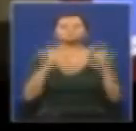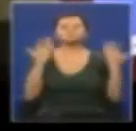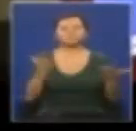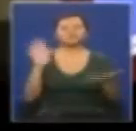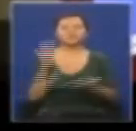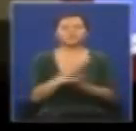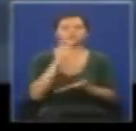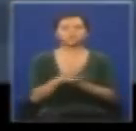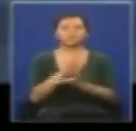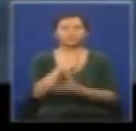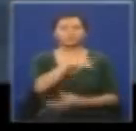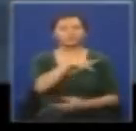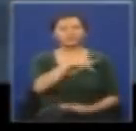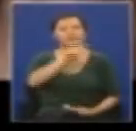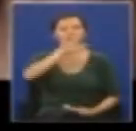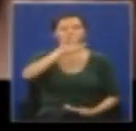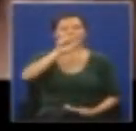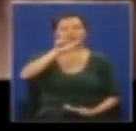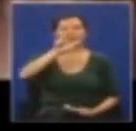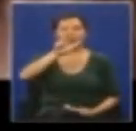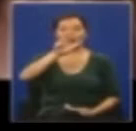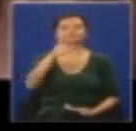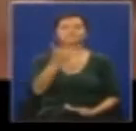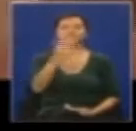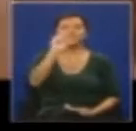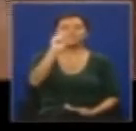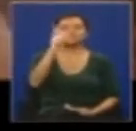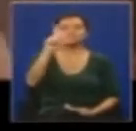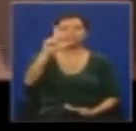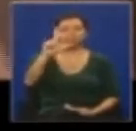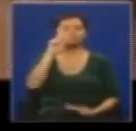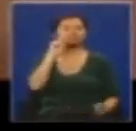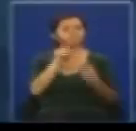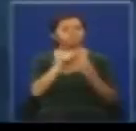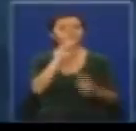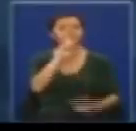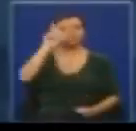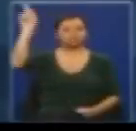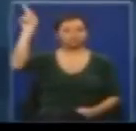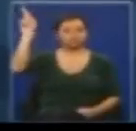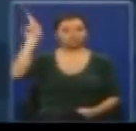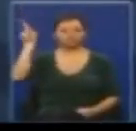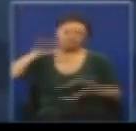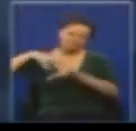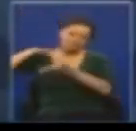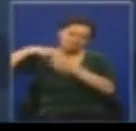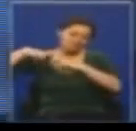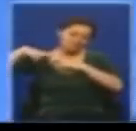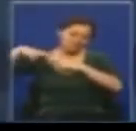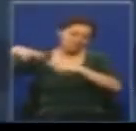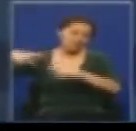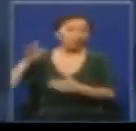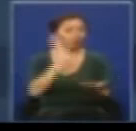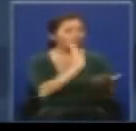Litoral, ESPOL. ABIT es una organización académica reconocida en los Estados Unidos que hasta el momento ha acreditado